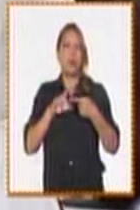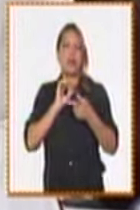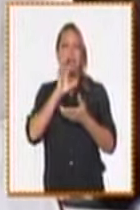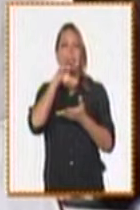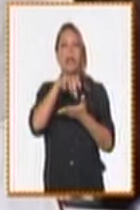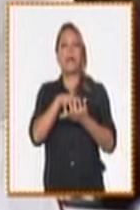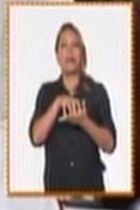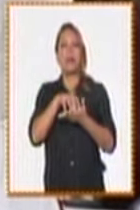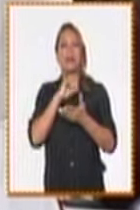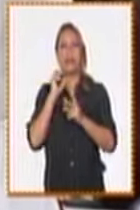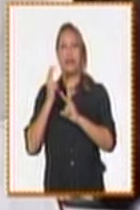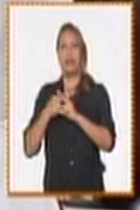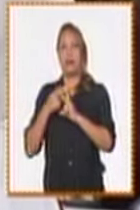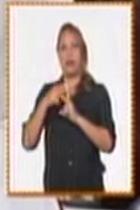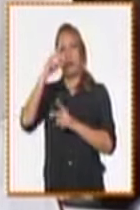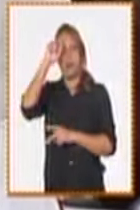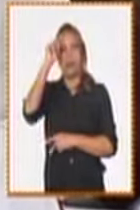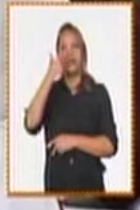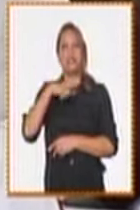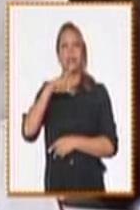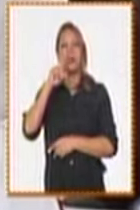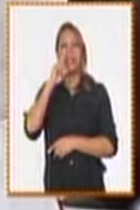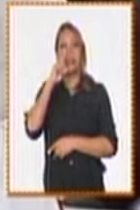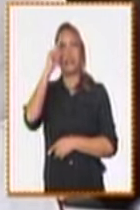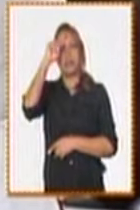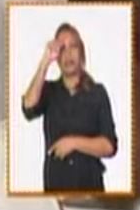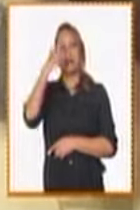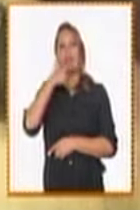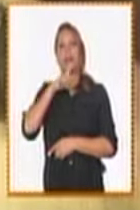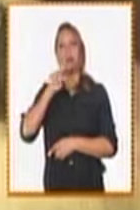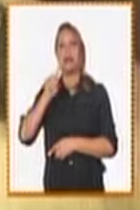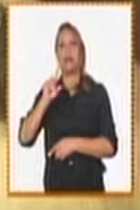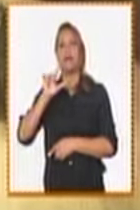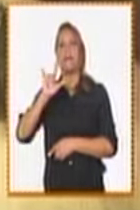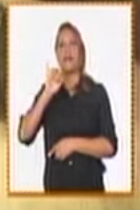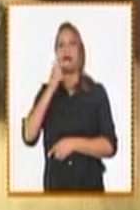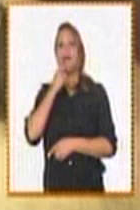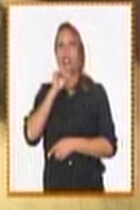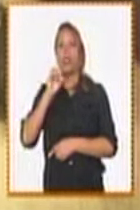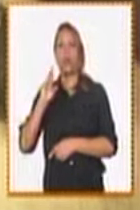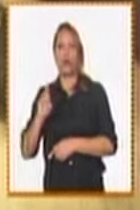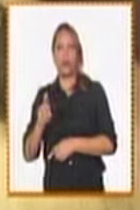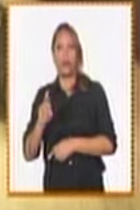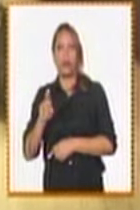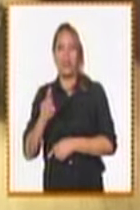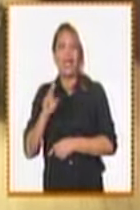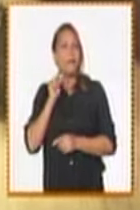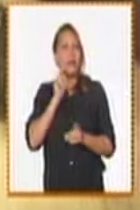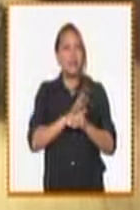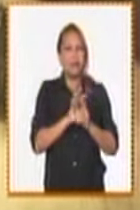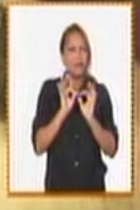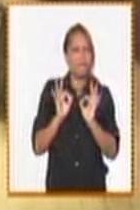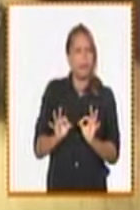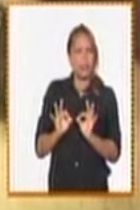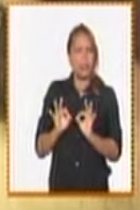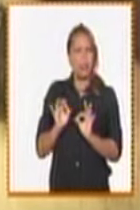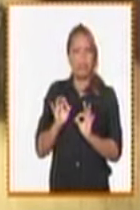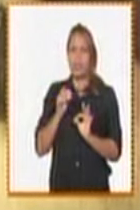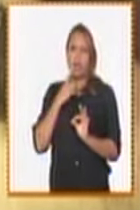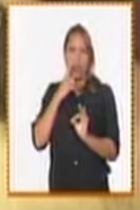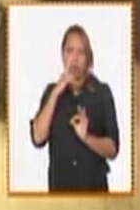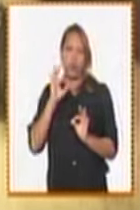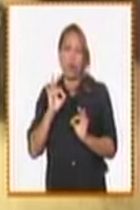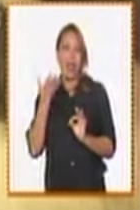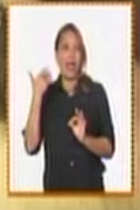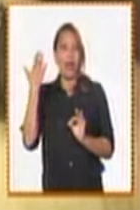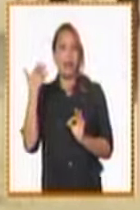de Bayamo. Pero en un primer momento no era así. En un primer momento Bayamo era un poblado y